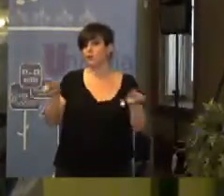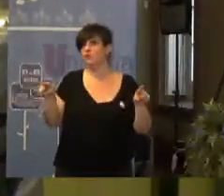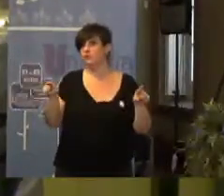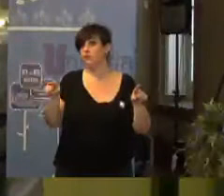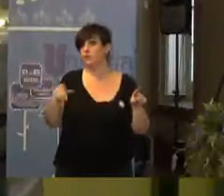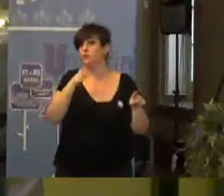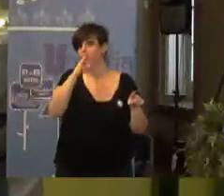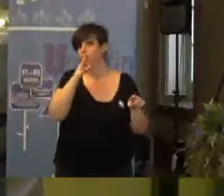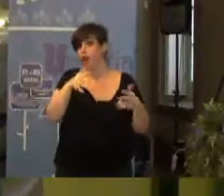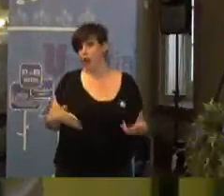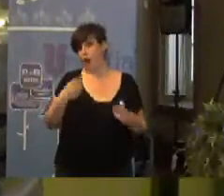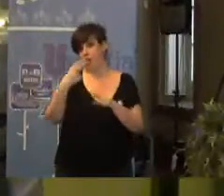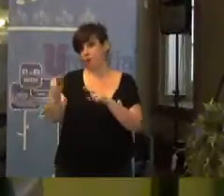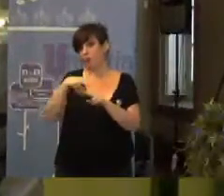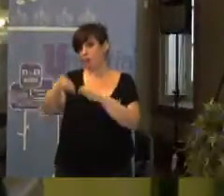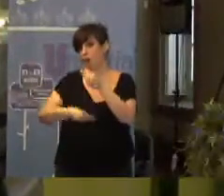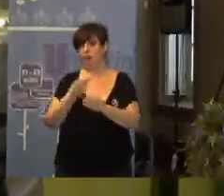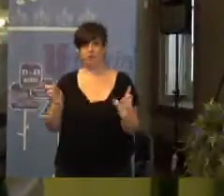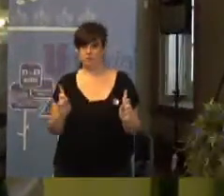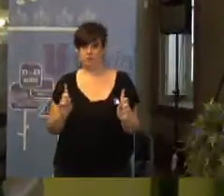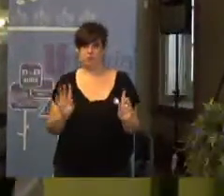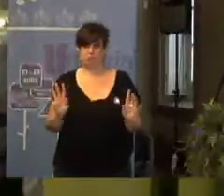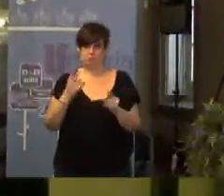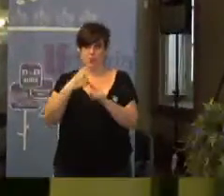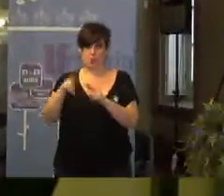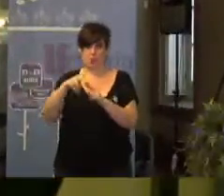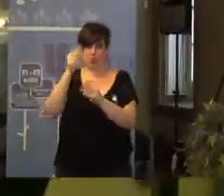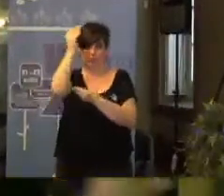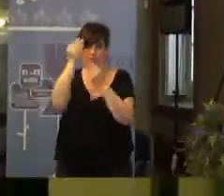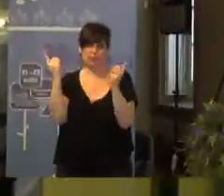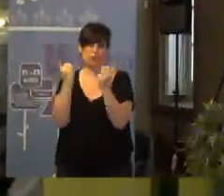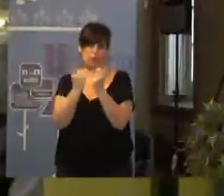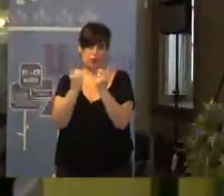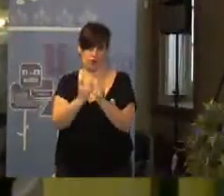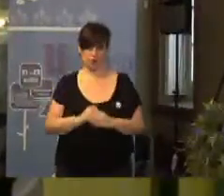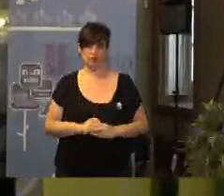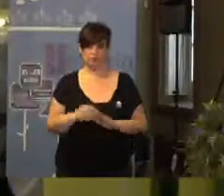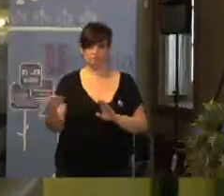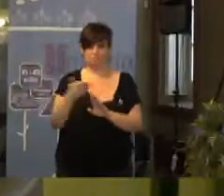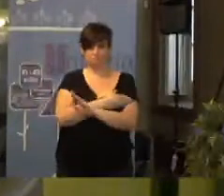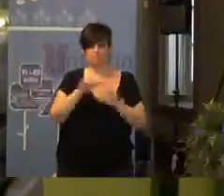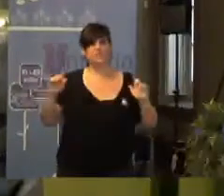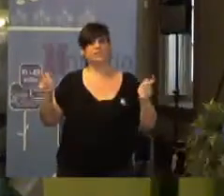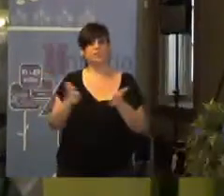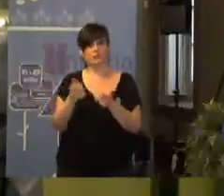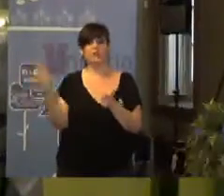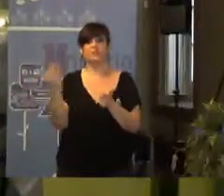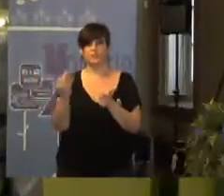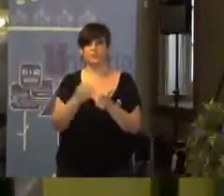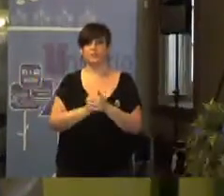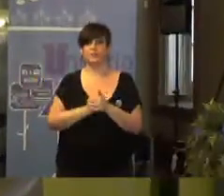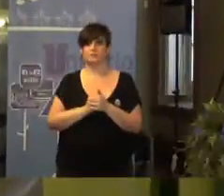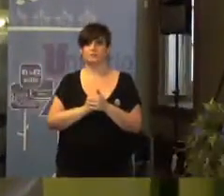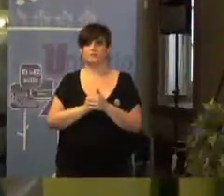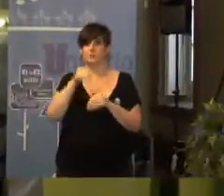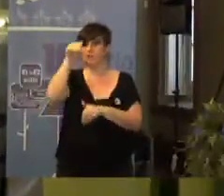ningunha política. Pero, bueno, unha política pensada previamente. Habería que reunirse antes. Non hai que esperar a facer as candidaturas. Hai